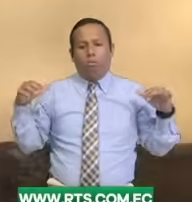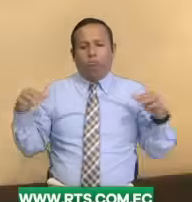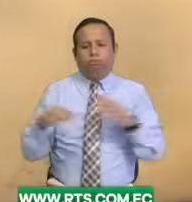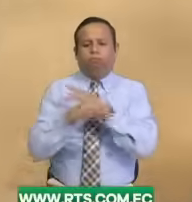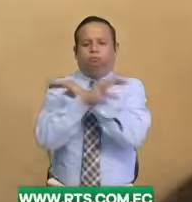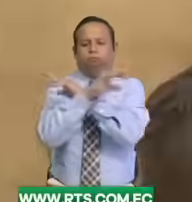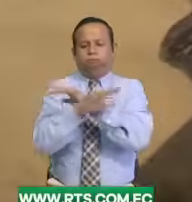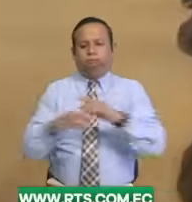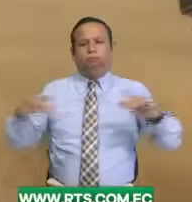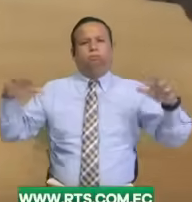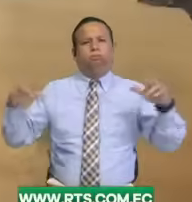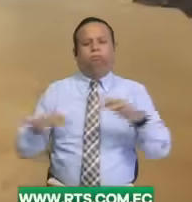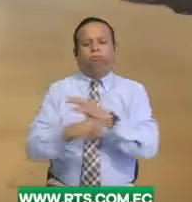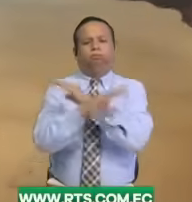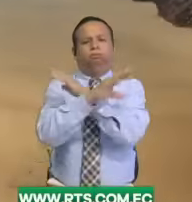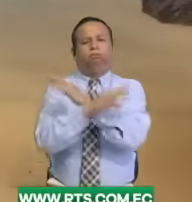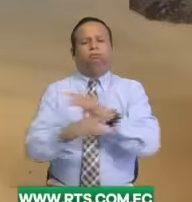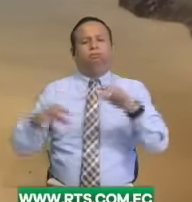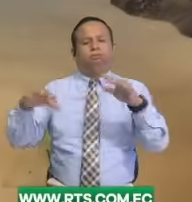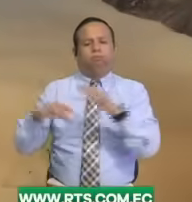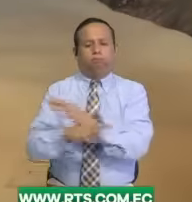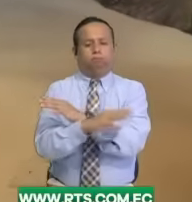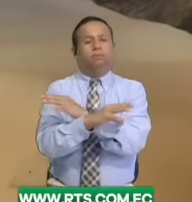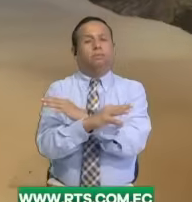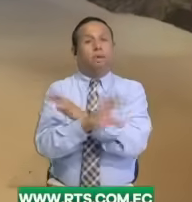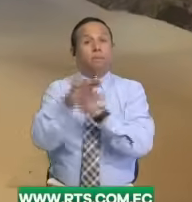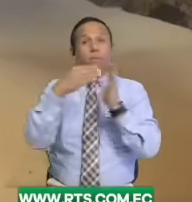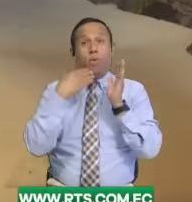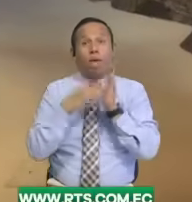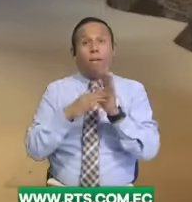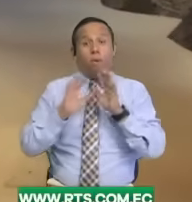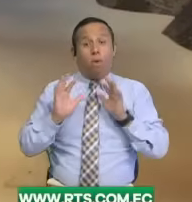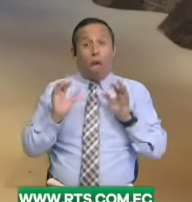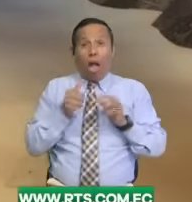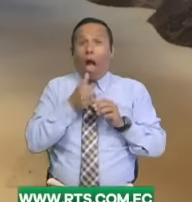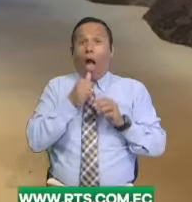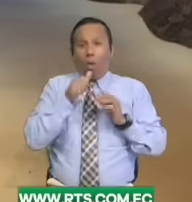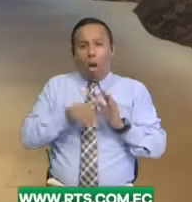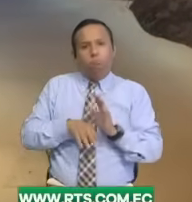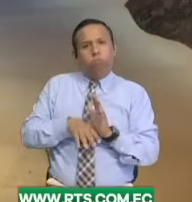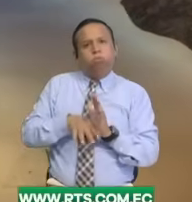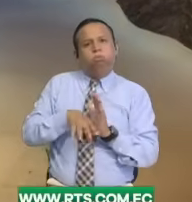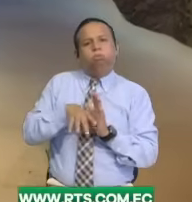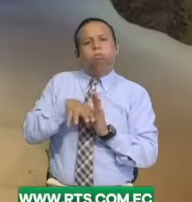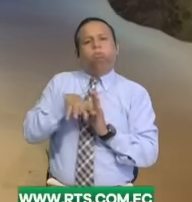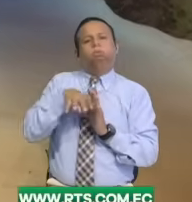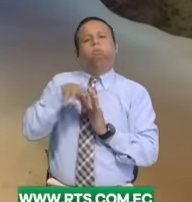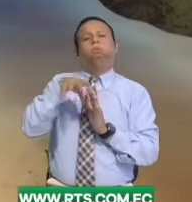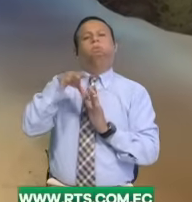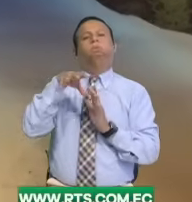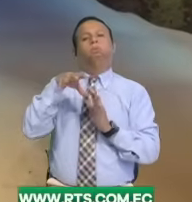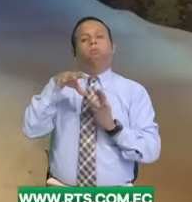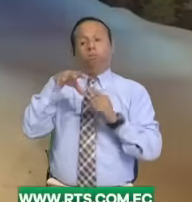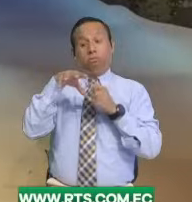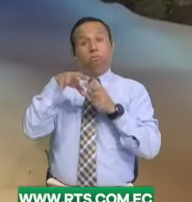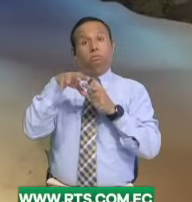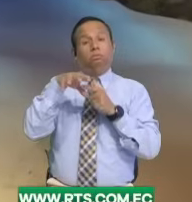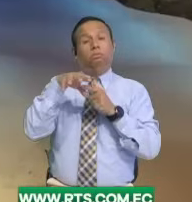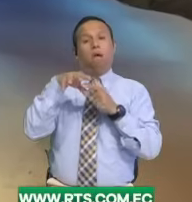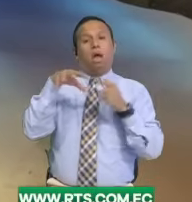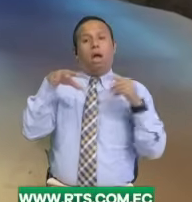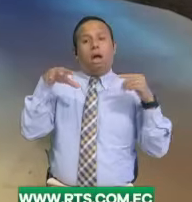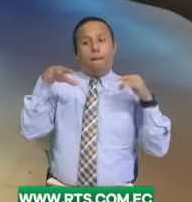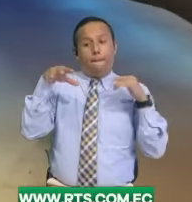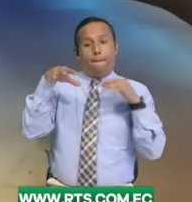efecto de la marea. Cuando la marea se eleva, se incrementa, digamos, el